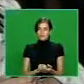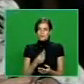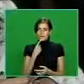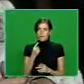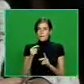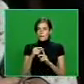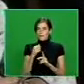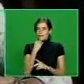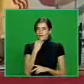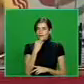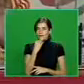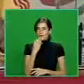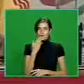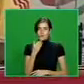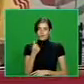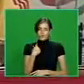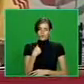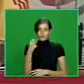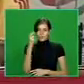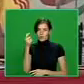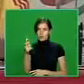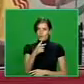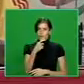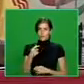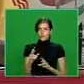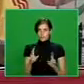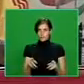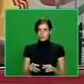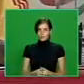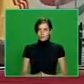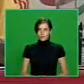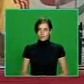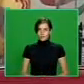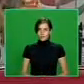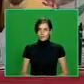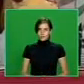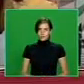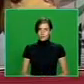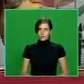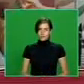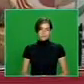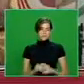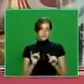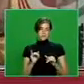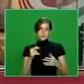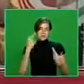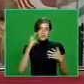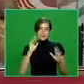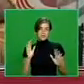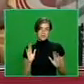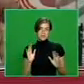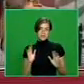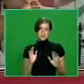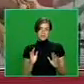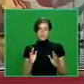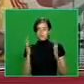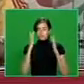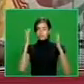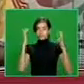uno sobre todo uno que es del pueblo verdad hay aquellos que se creen los